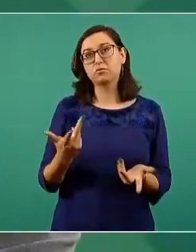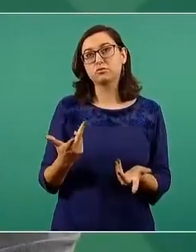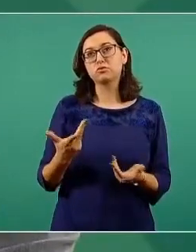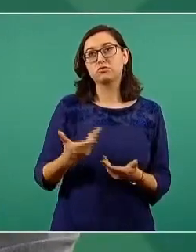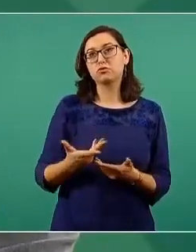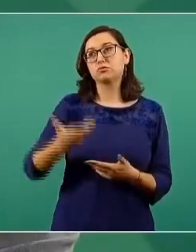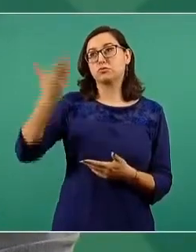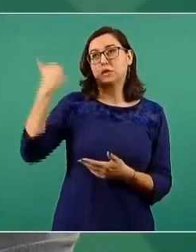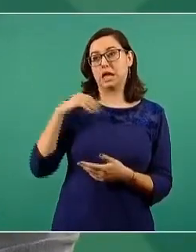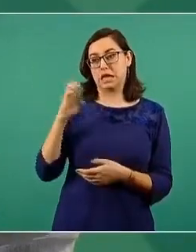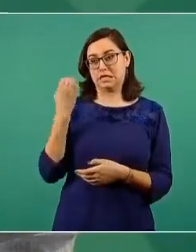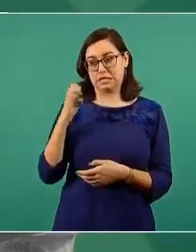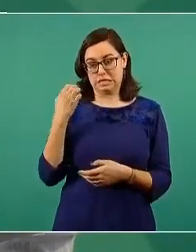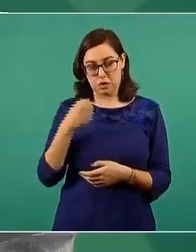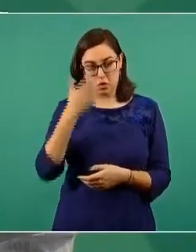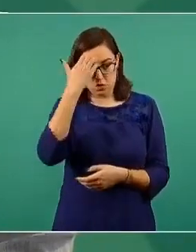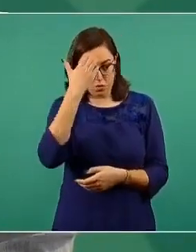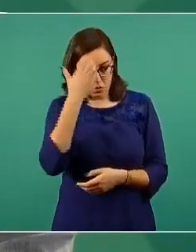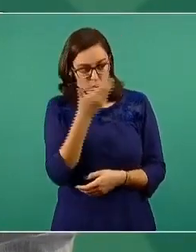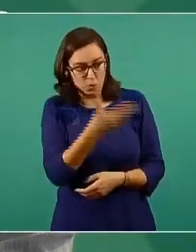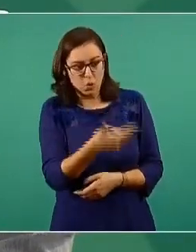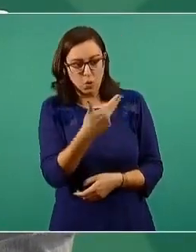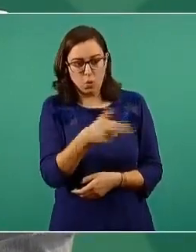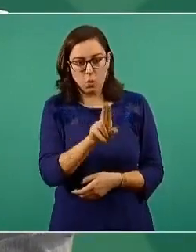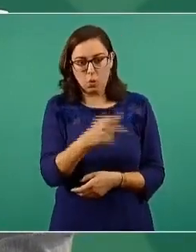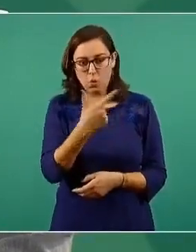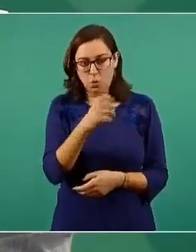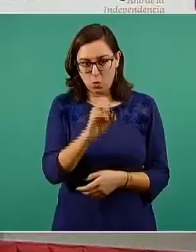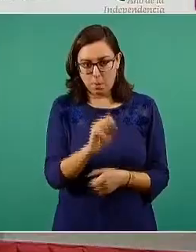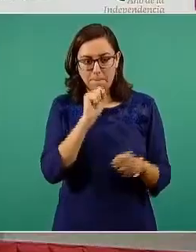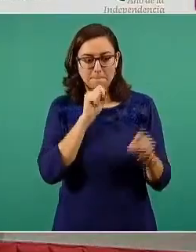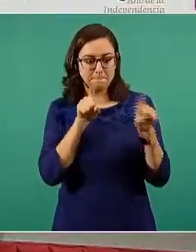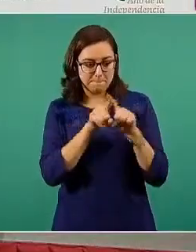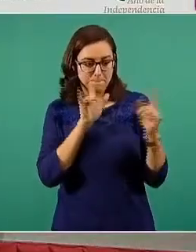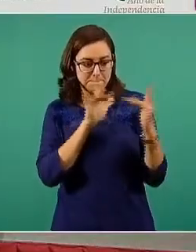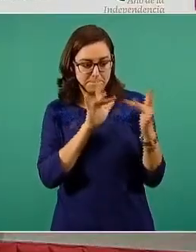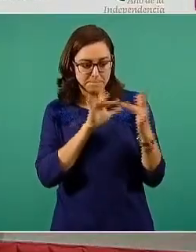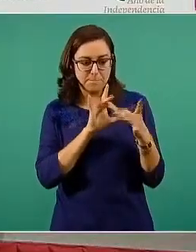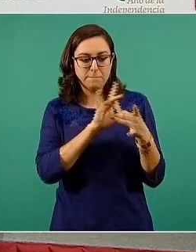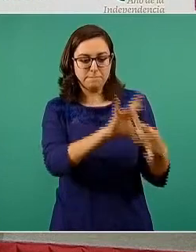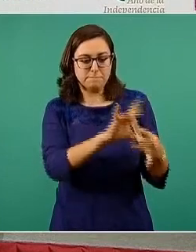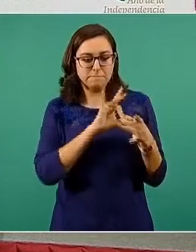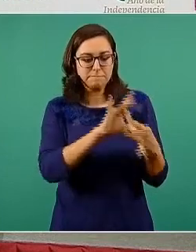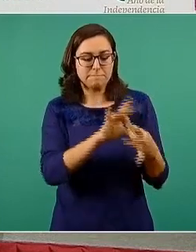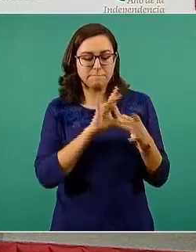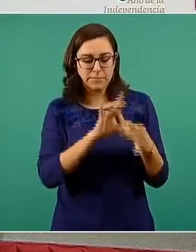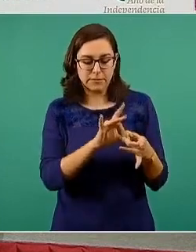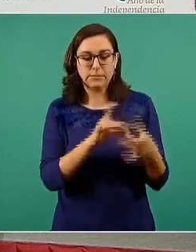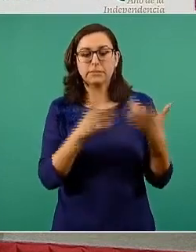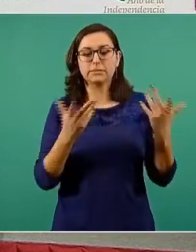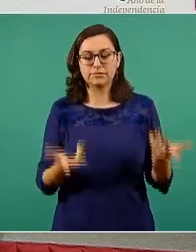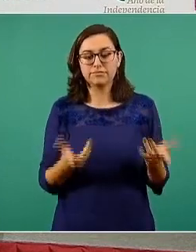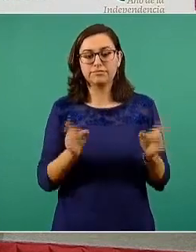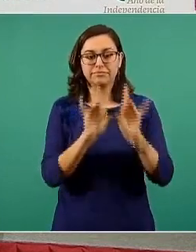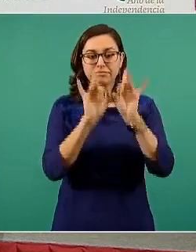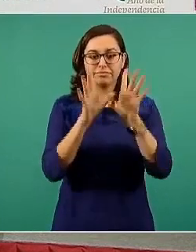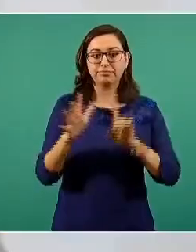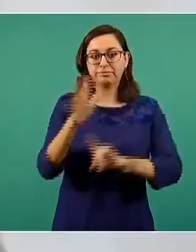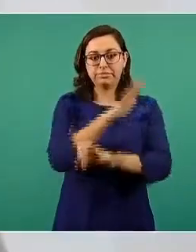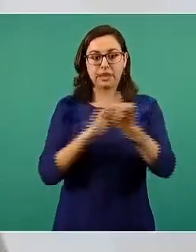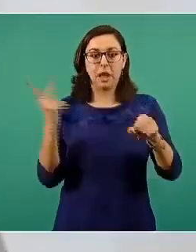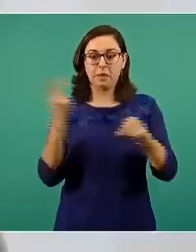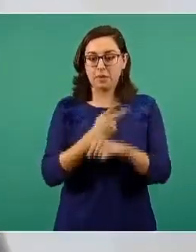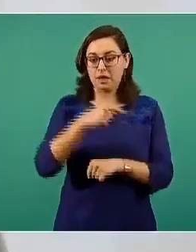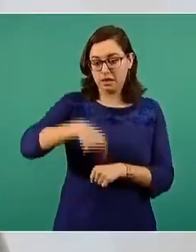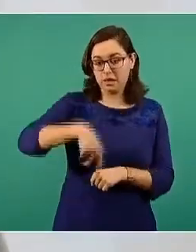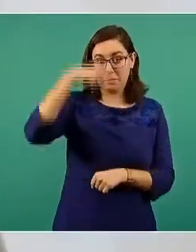este año nos conocimos con Hugo, también en ese vínculo fraterno que tienen nuestros presidentes, con una situación que tenía